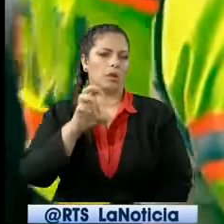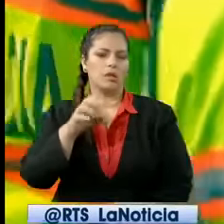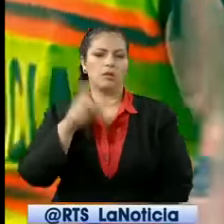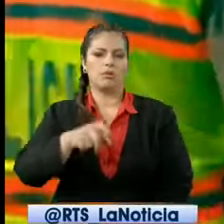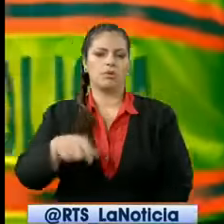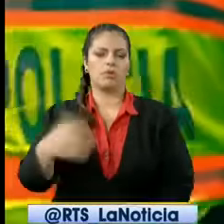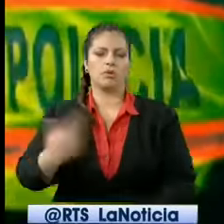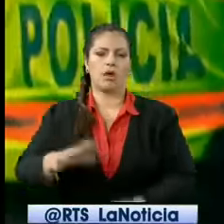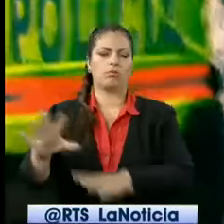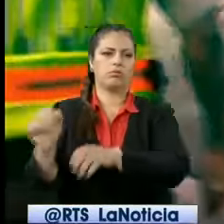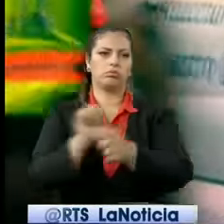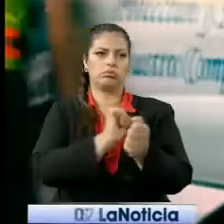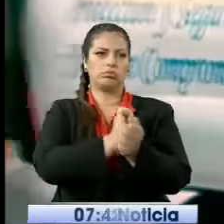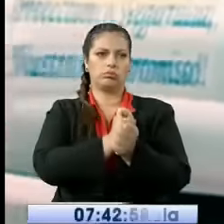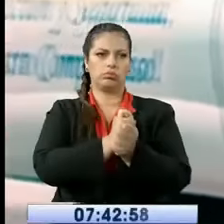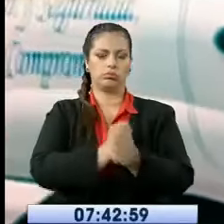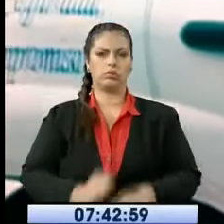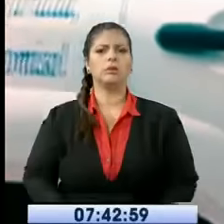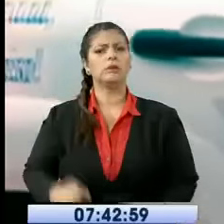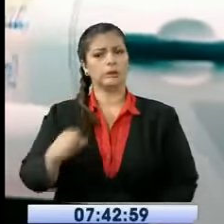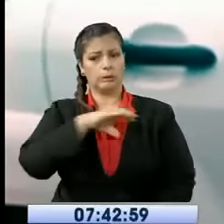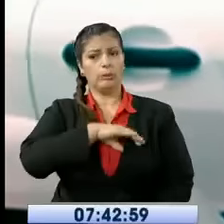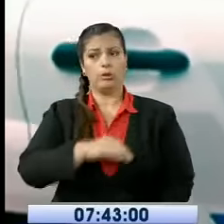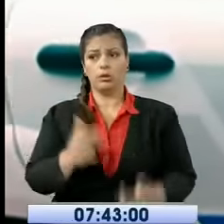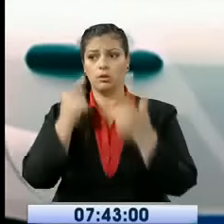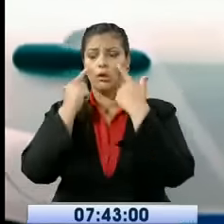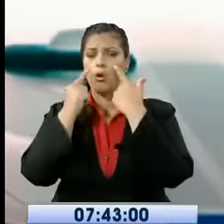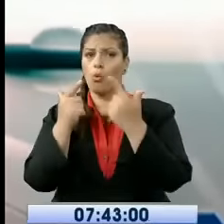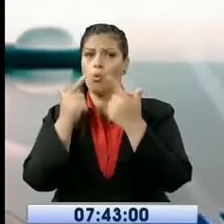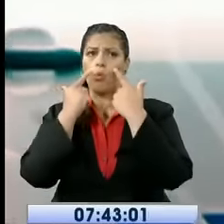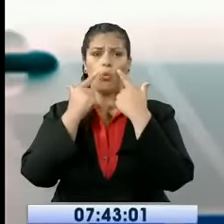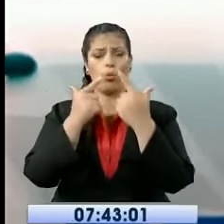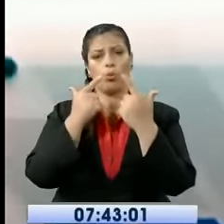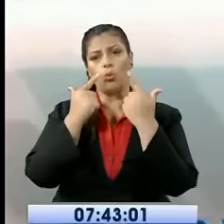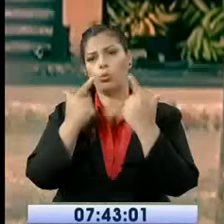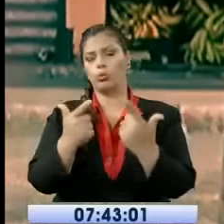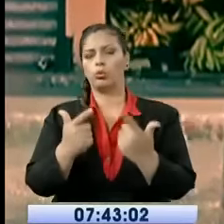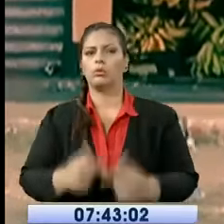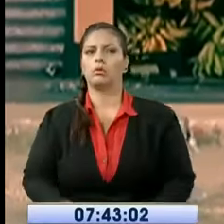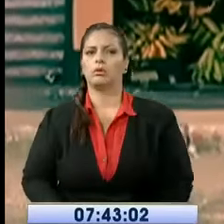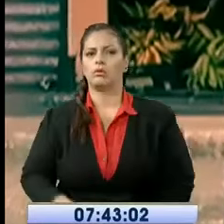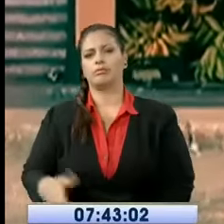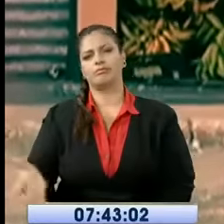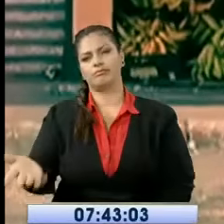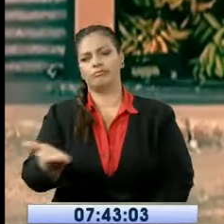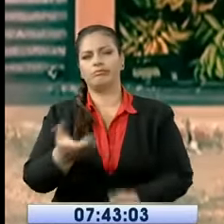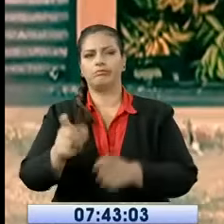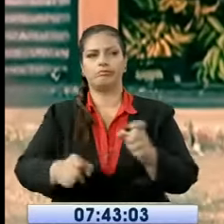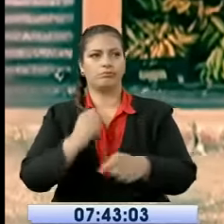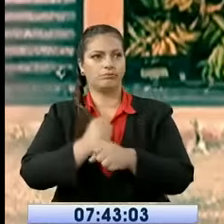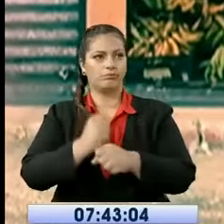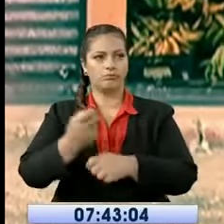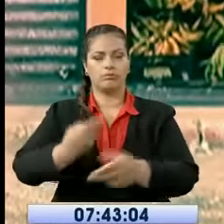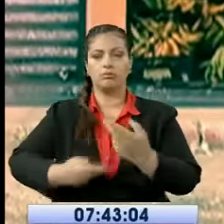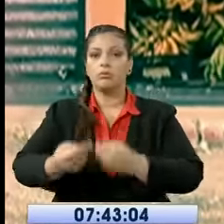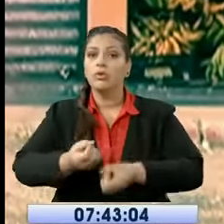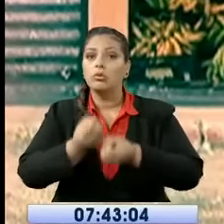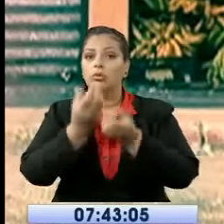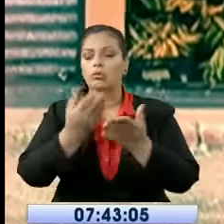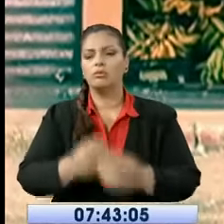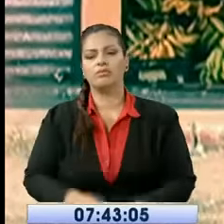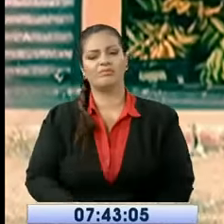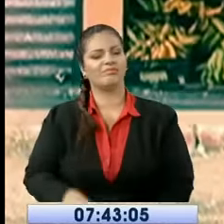se tomen medidas de seguridad, los ciudadanos están conscientes de una cosa. Mientras haya droga, el problema de la